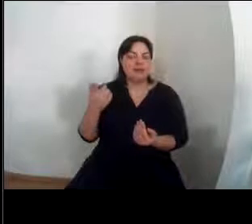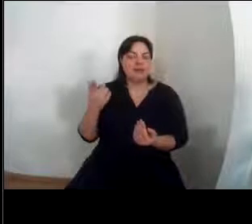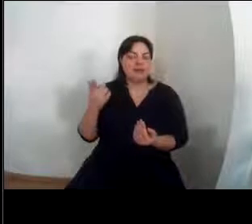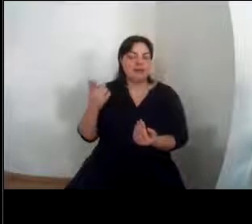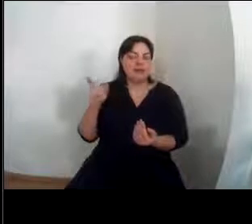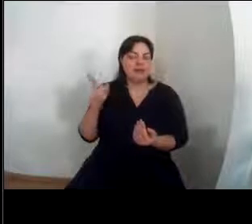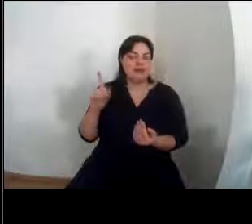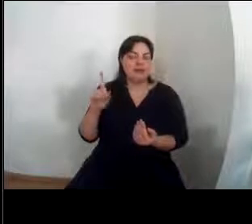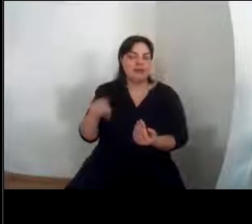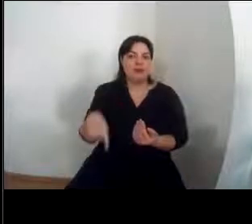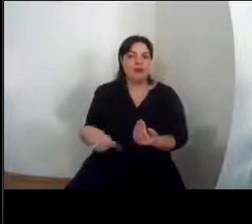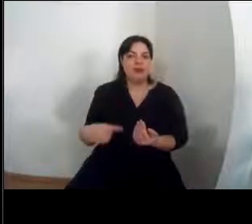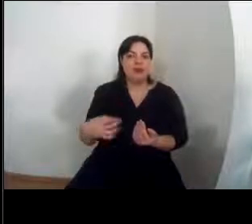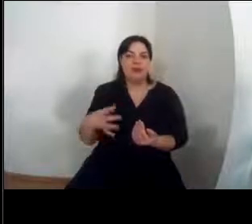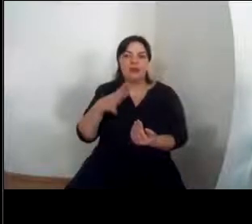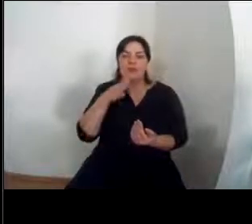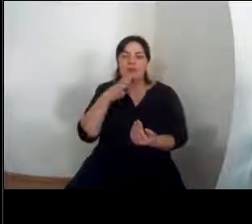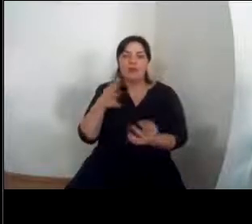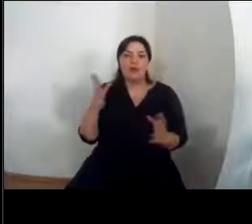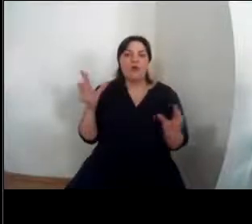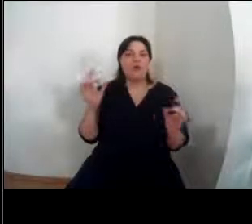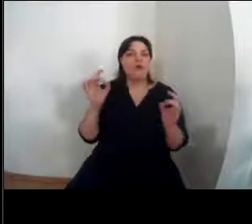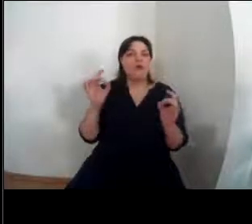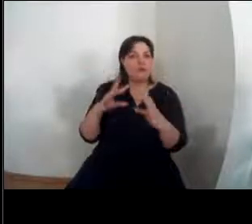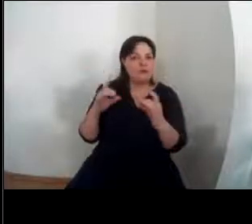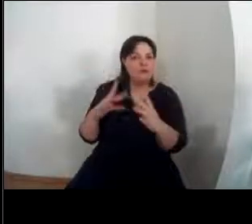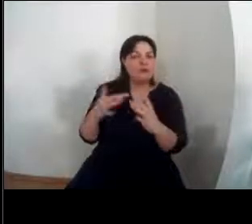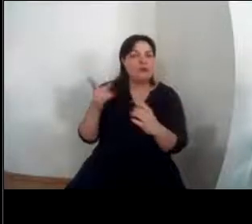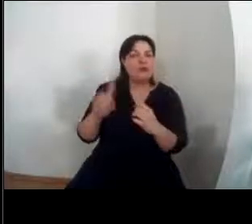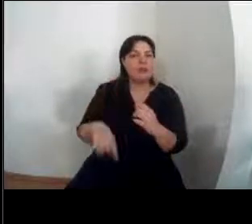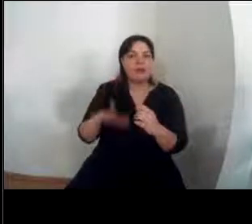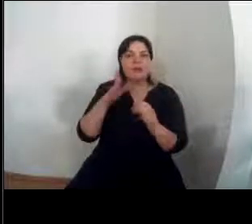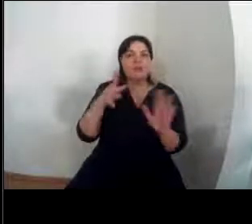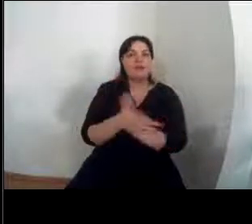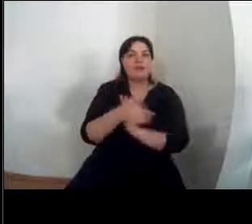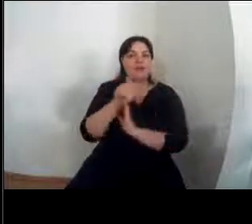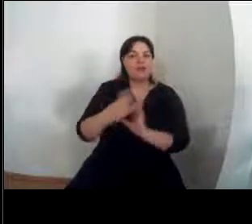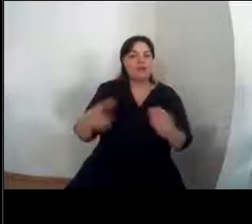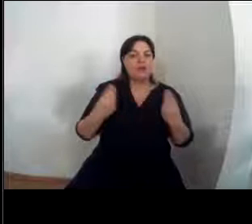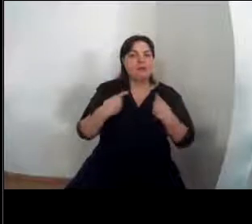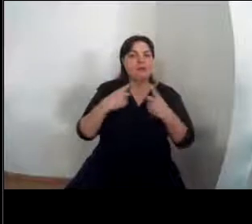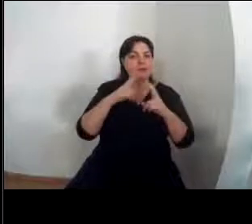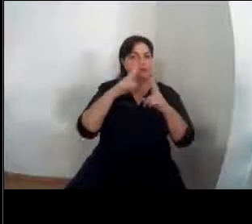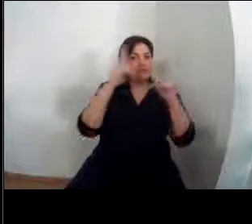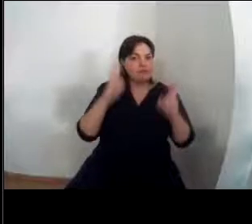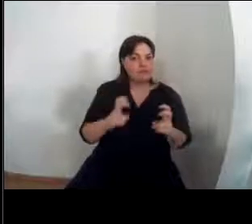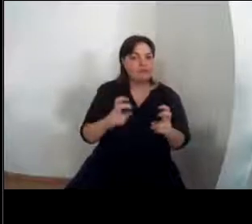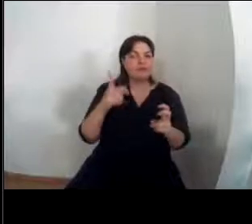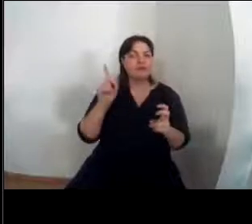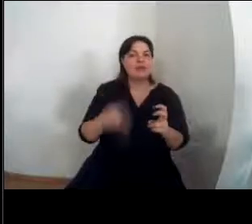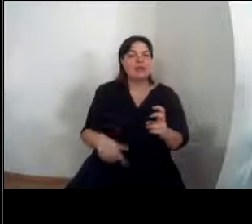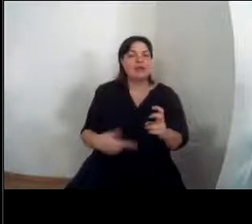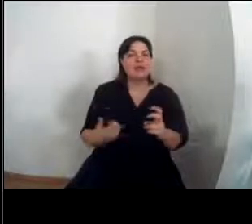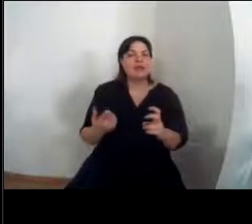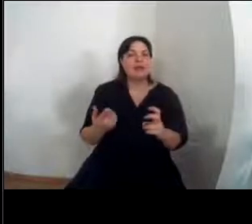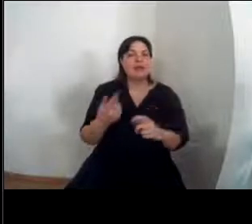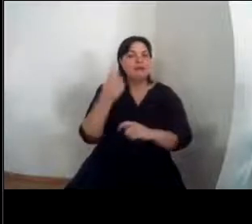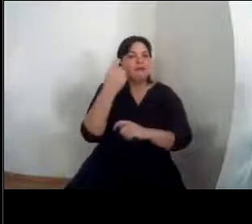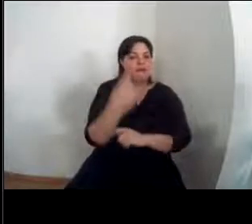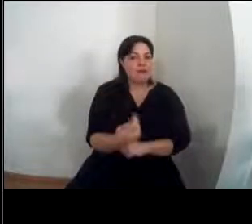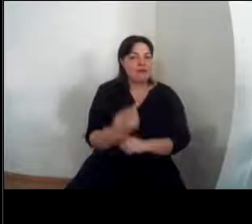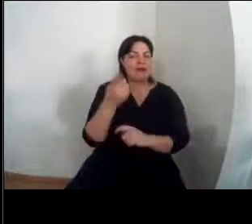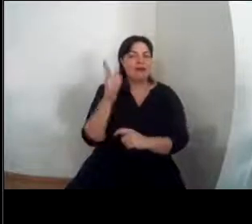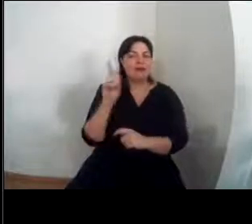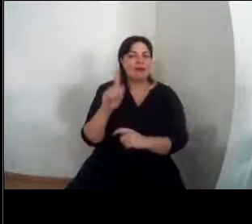de generar sinergias que permitan fijar población, mantener unos recursos, mantener unos